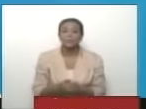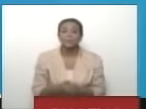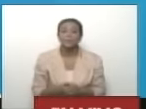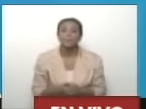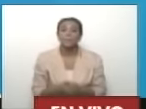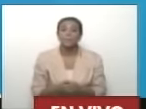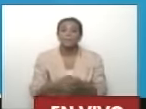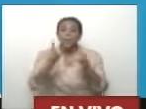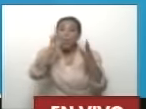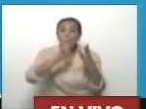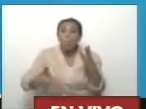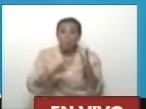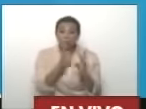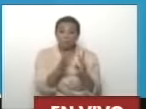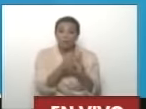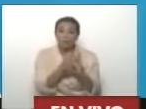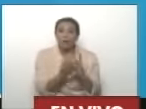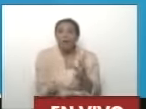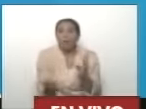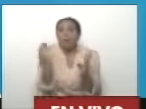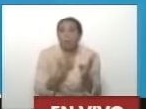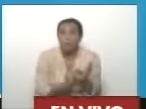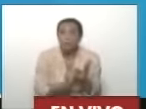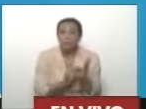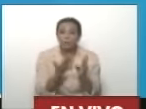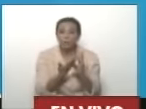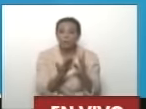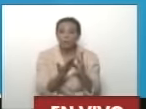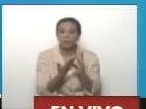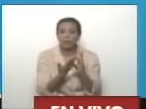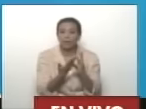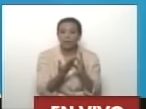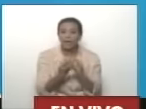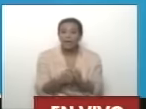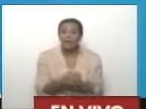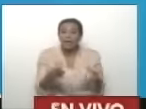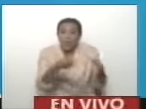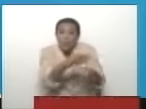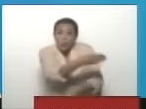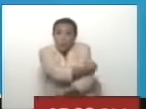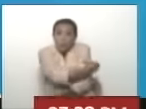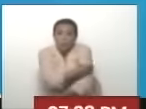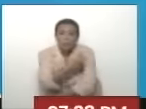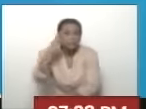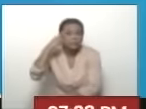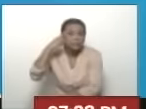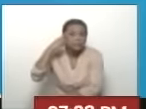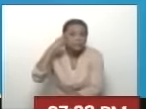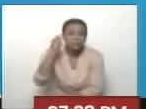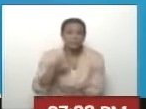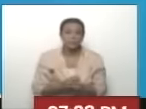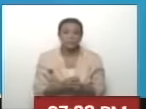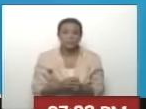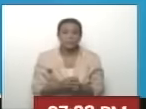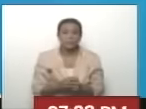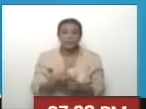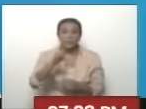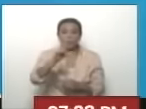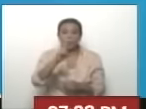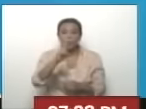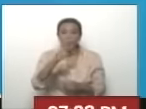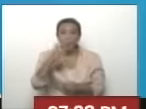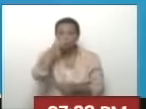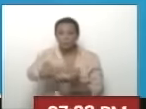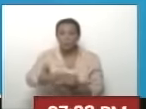Y la última cantaleta que arrancó la ultraderecha, Luis Almagro, la basura de Luis Almagro en la